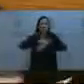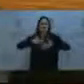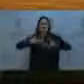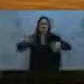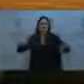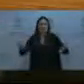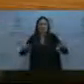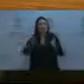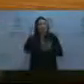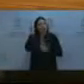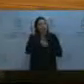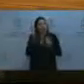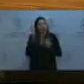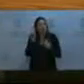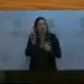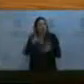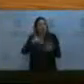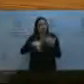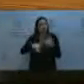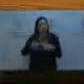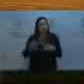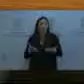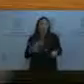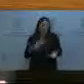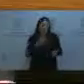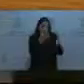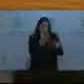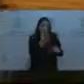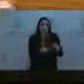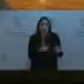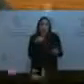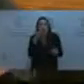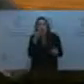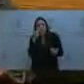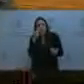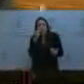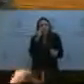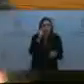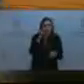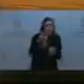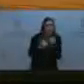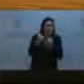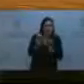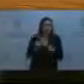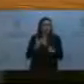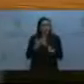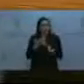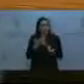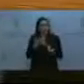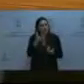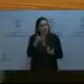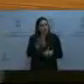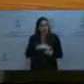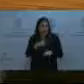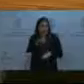un argumento que puede ser el que utiliza, que es el interés turístico e económico que pueda tener para las zonas donde se